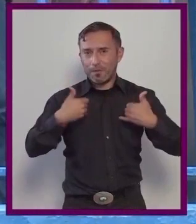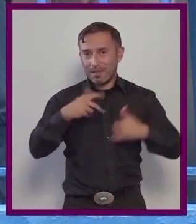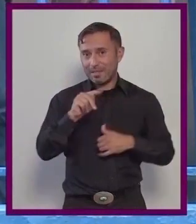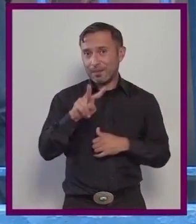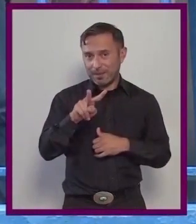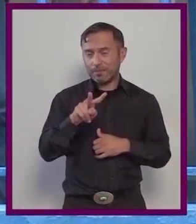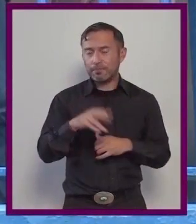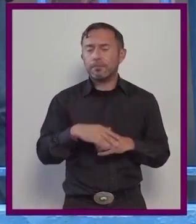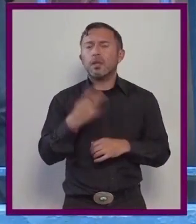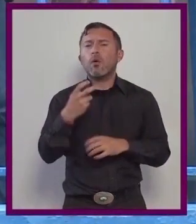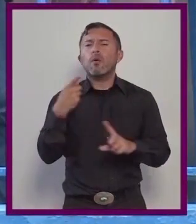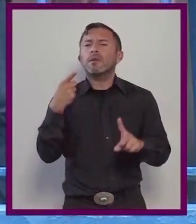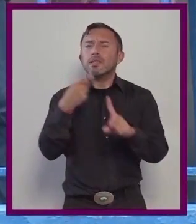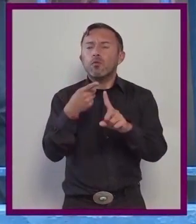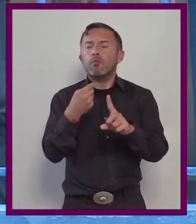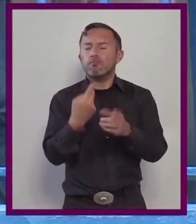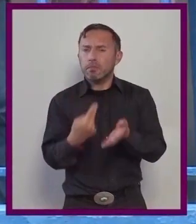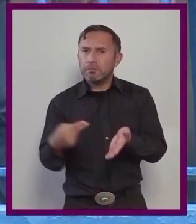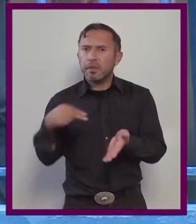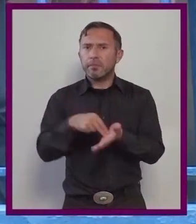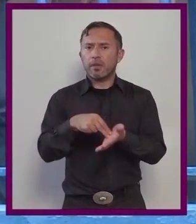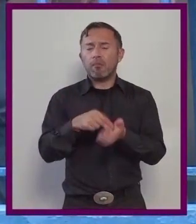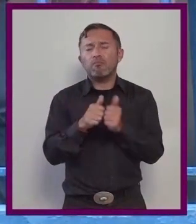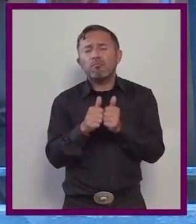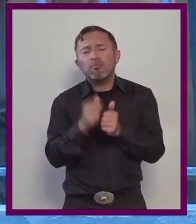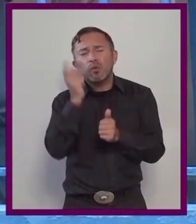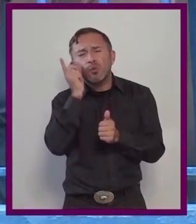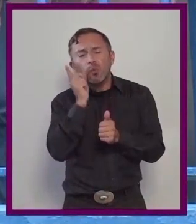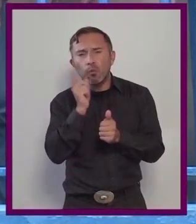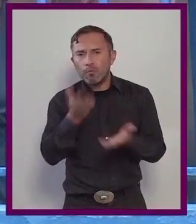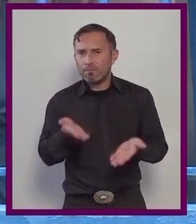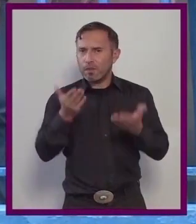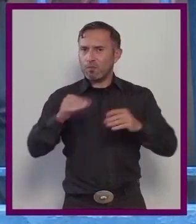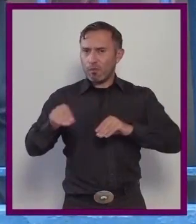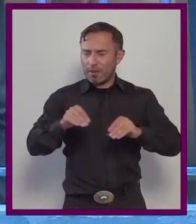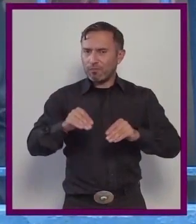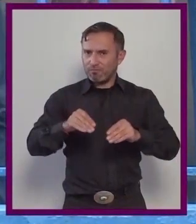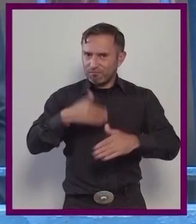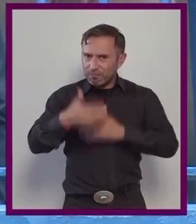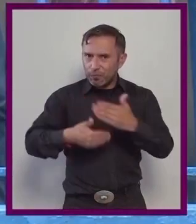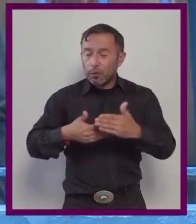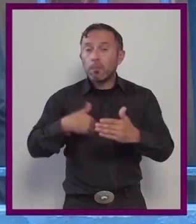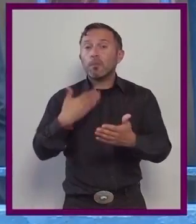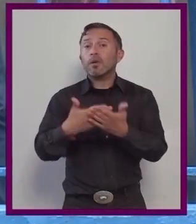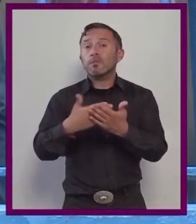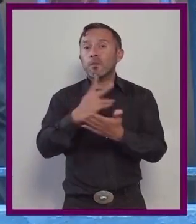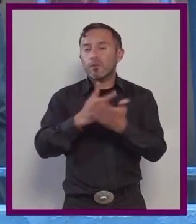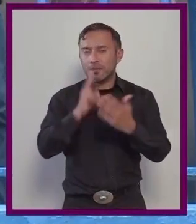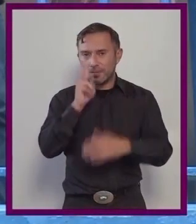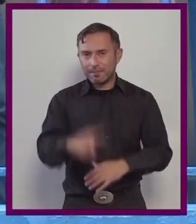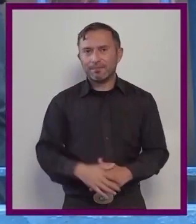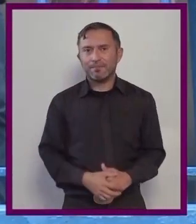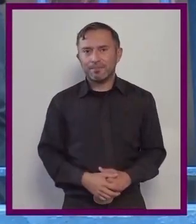TV. De esto se trata, de levantarnos, movernos, de activarnos. No se pierdan nuestra próxima propuesta.